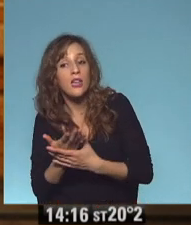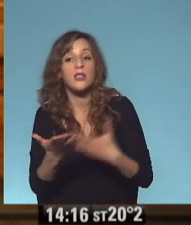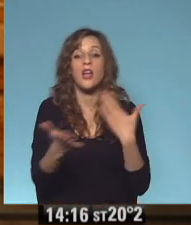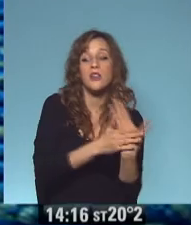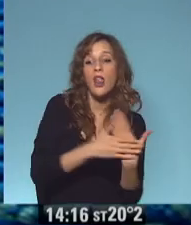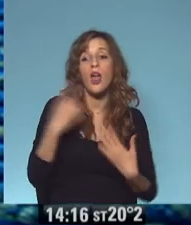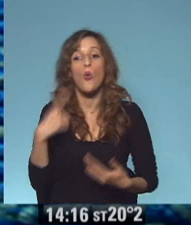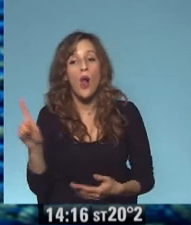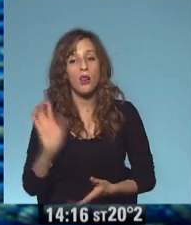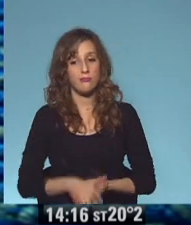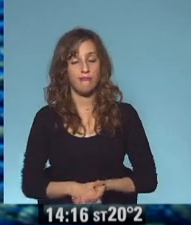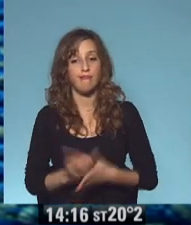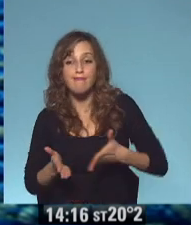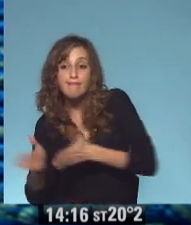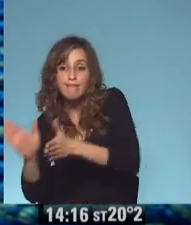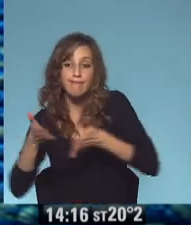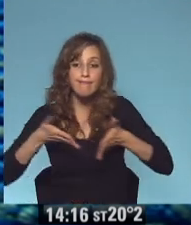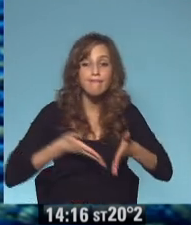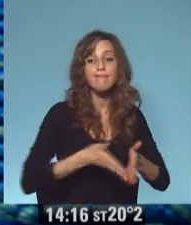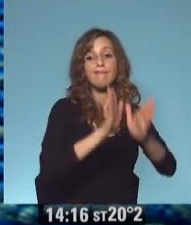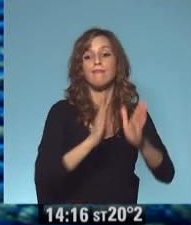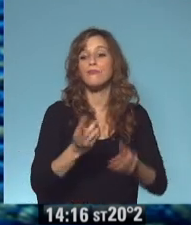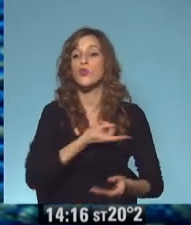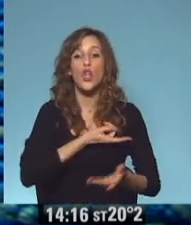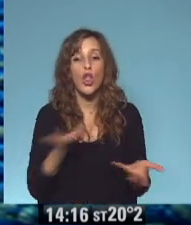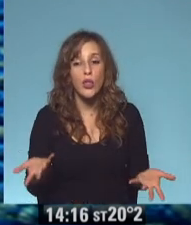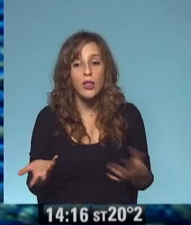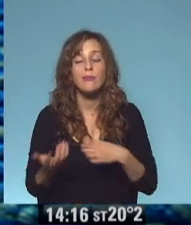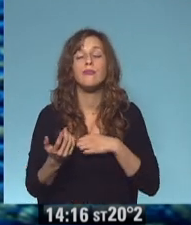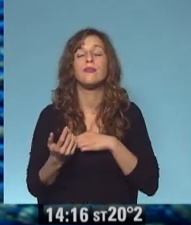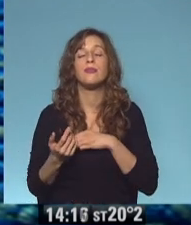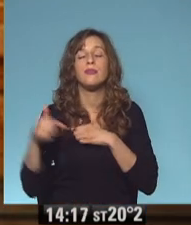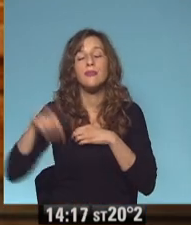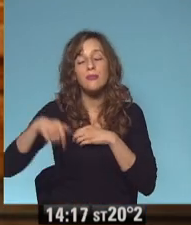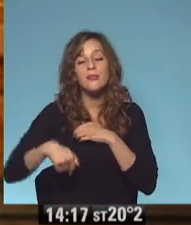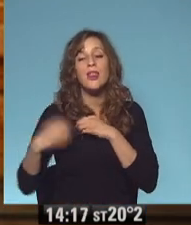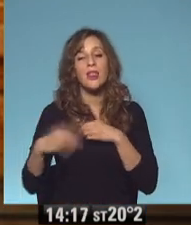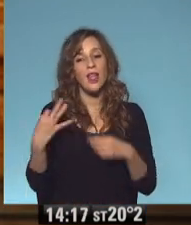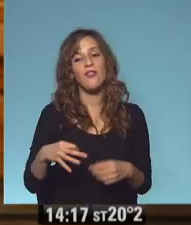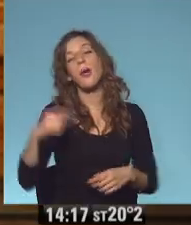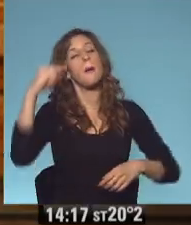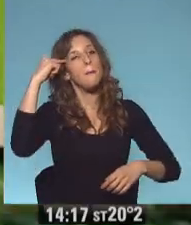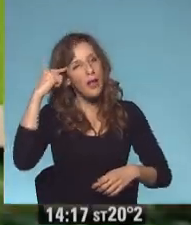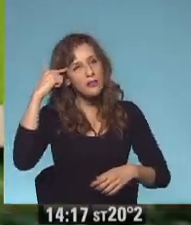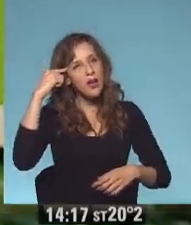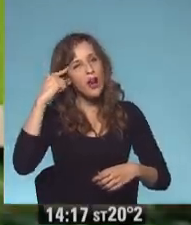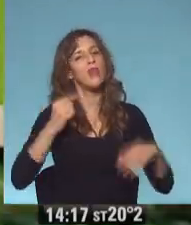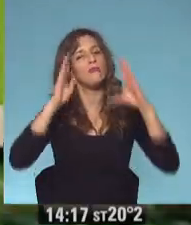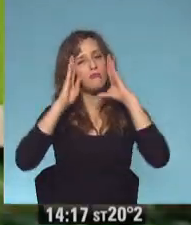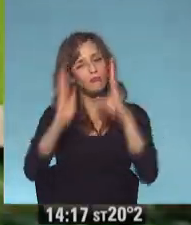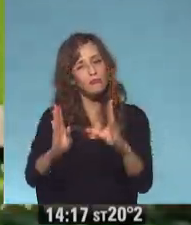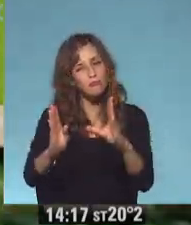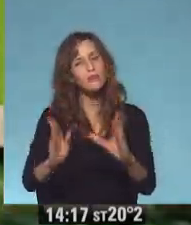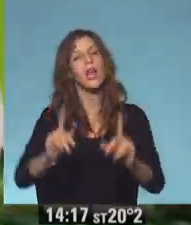izquierda. Para resolverlo, tenemos que pensar... concentrarnos... y usar